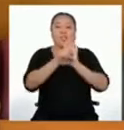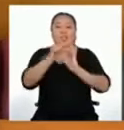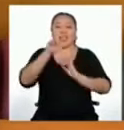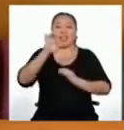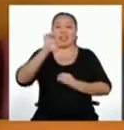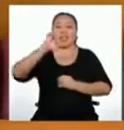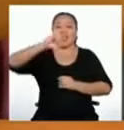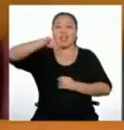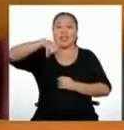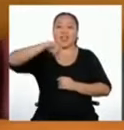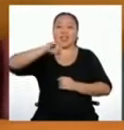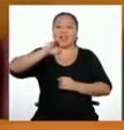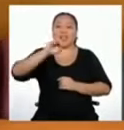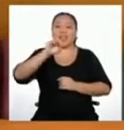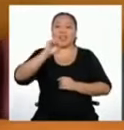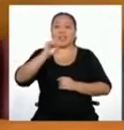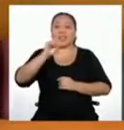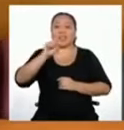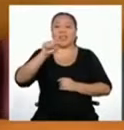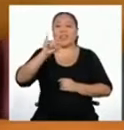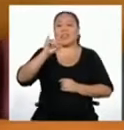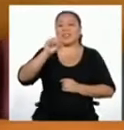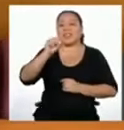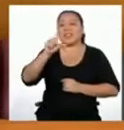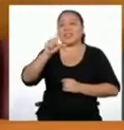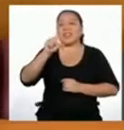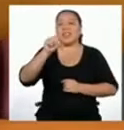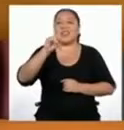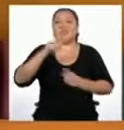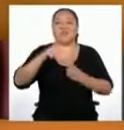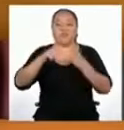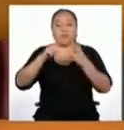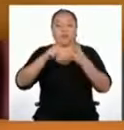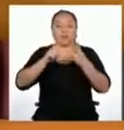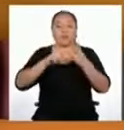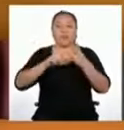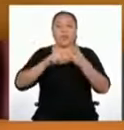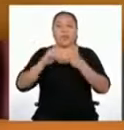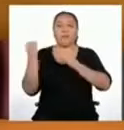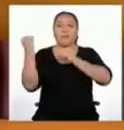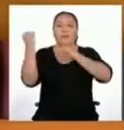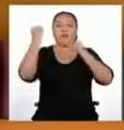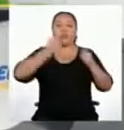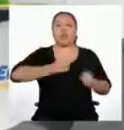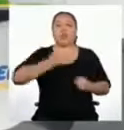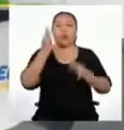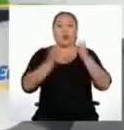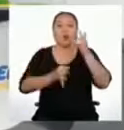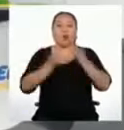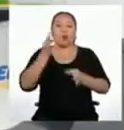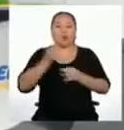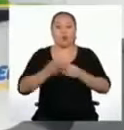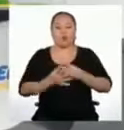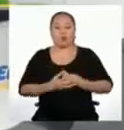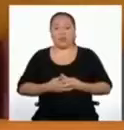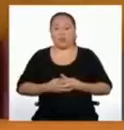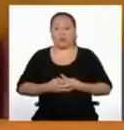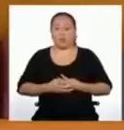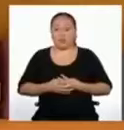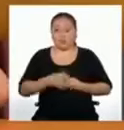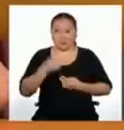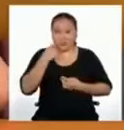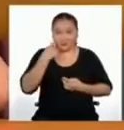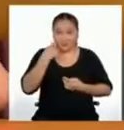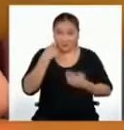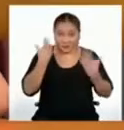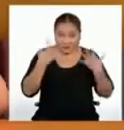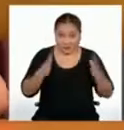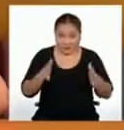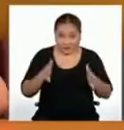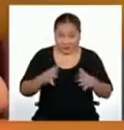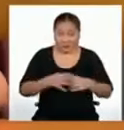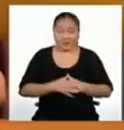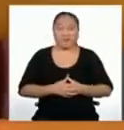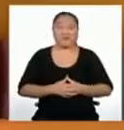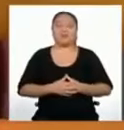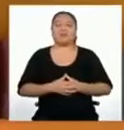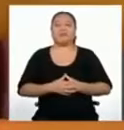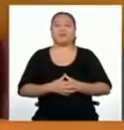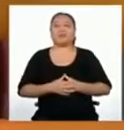judicial. ¿Listos para conocer un poco más acerca de ellos? ¡Claro que sí! Ocurre lo